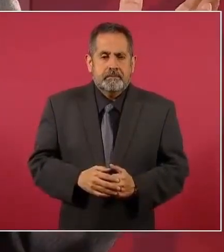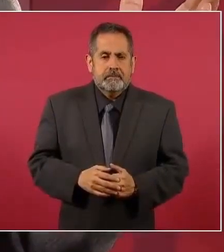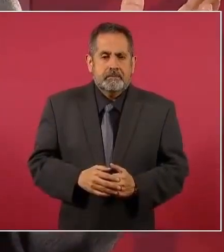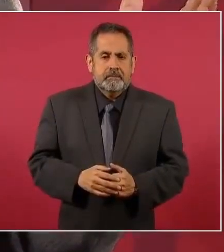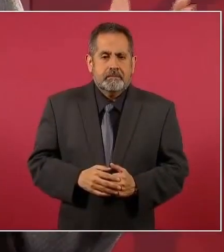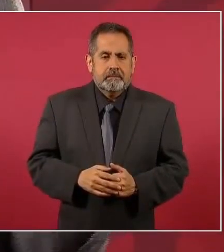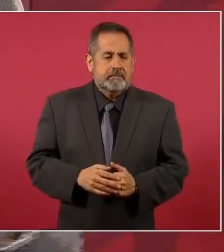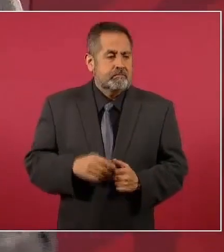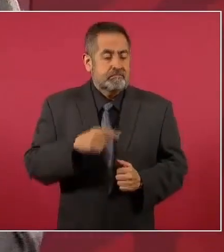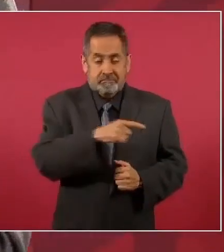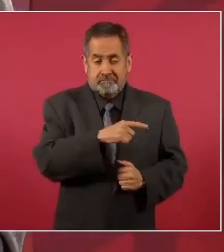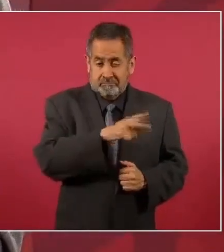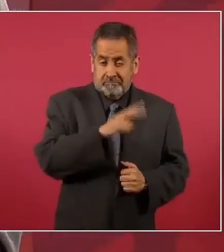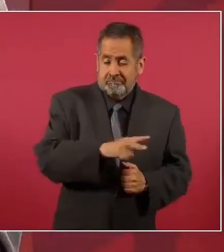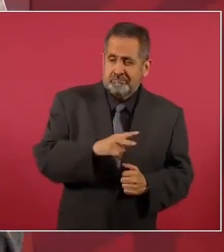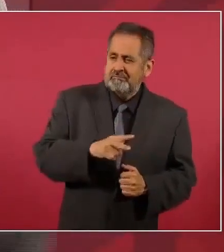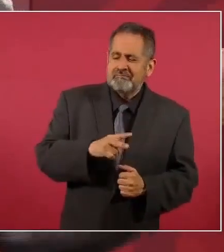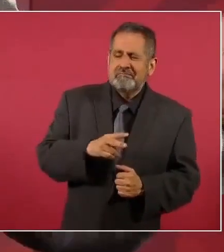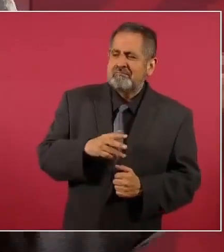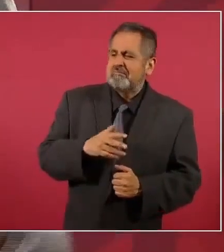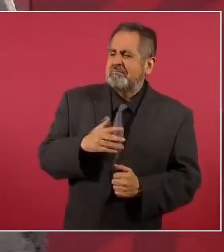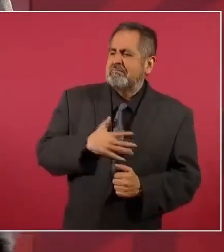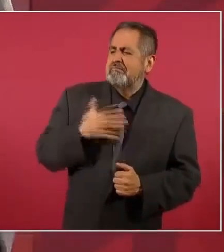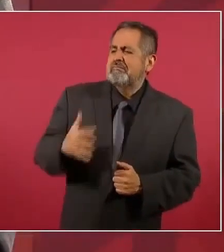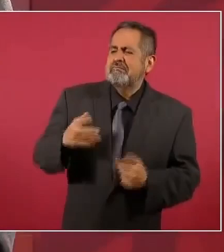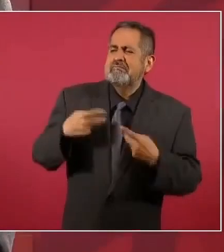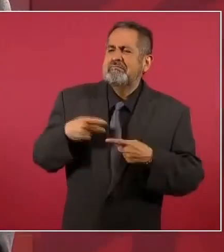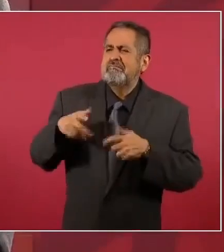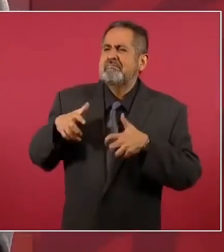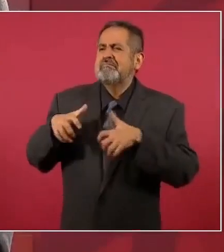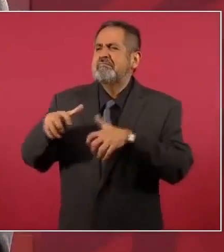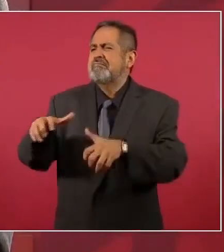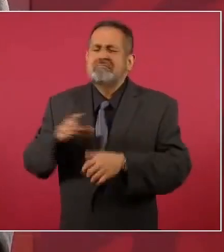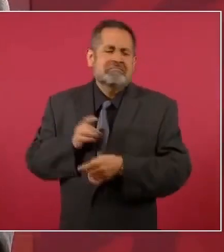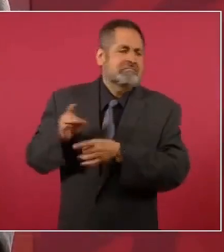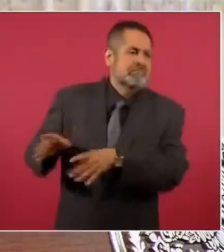Que desprecia al prójimo,